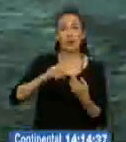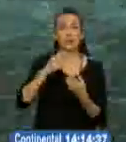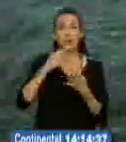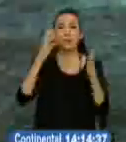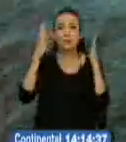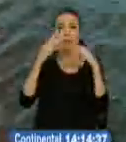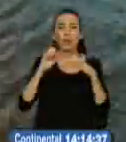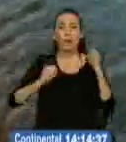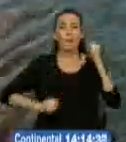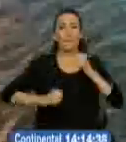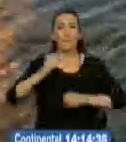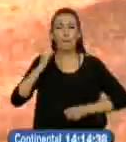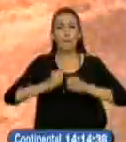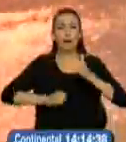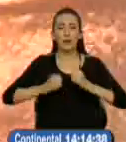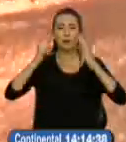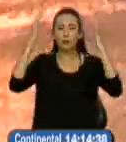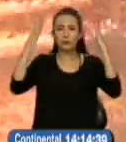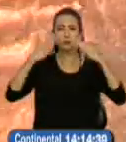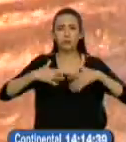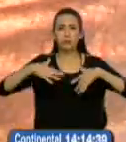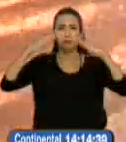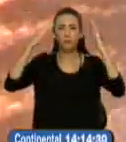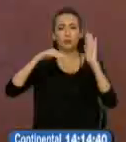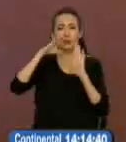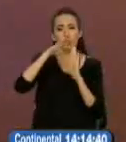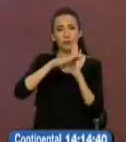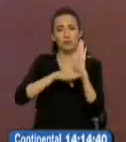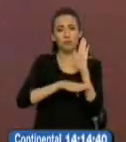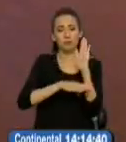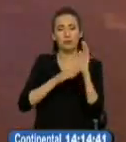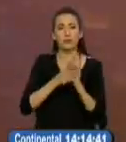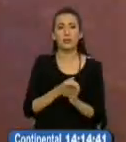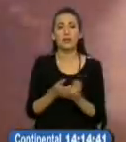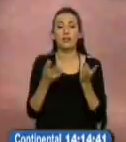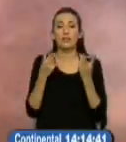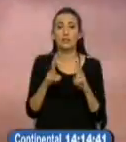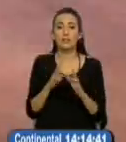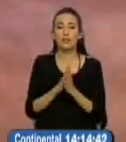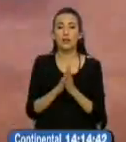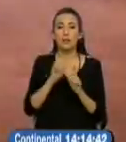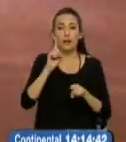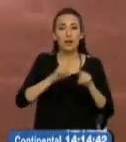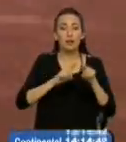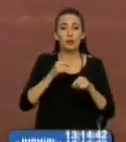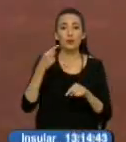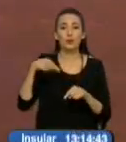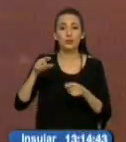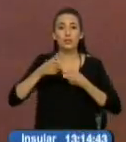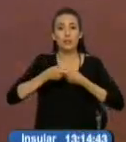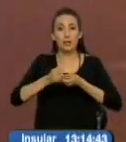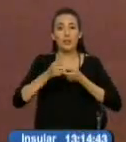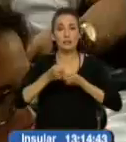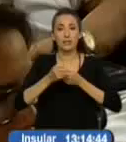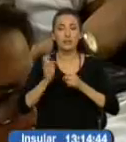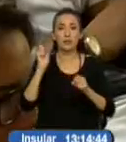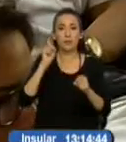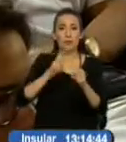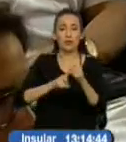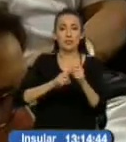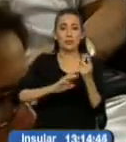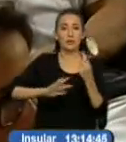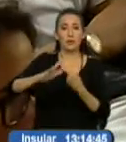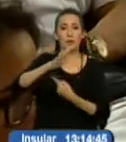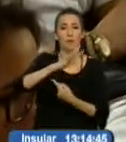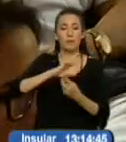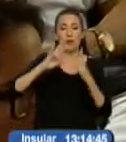durante mayo la intensidad de lluvias reducirá. En la cita también participaron meteorólogos, climatólogos, investigadores del fenómeno